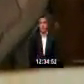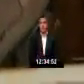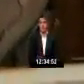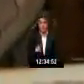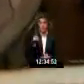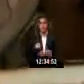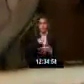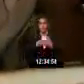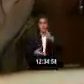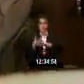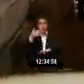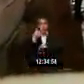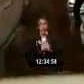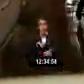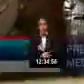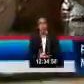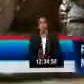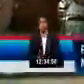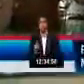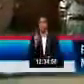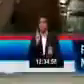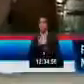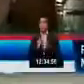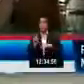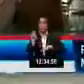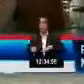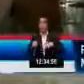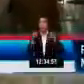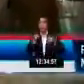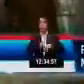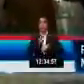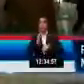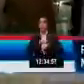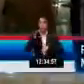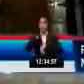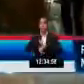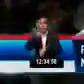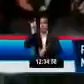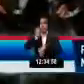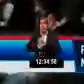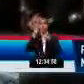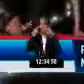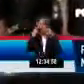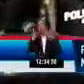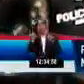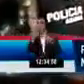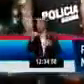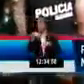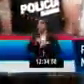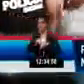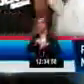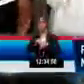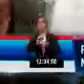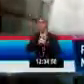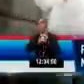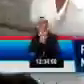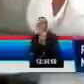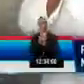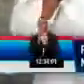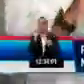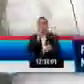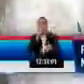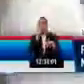La prohibición de salida del país, la presentación periódica y el uso de dispositivo de vigilancia. Esas fueron las medidas sustitutivas